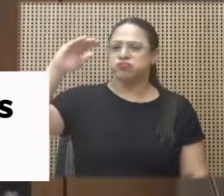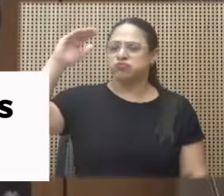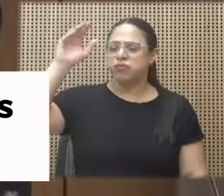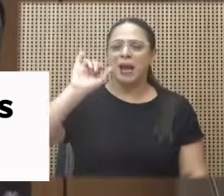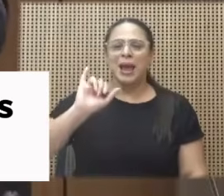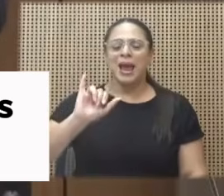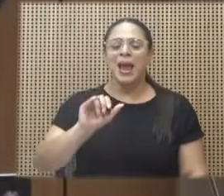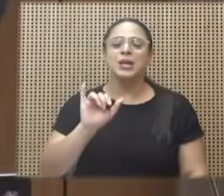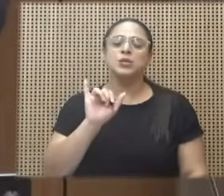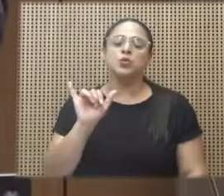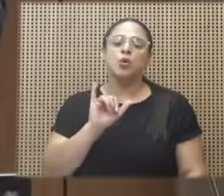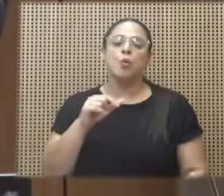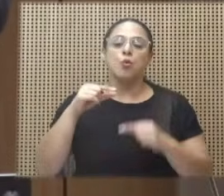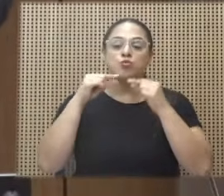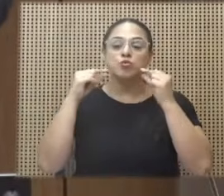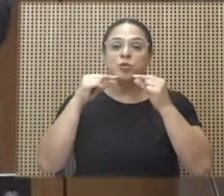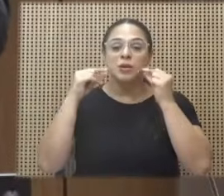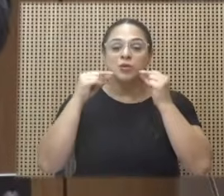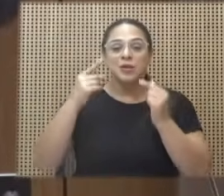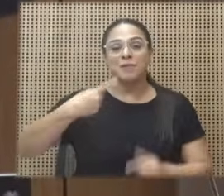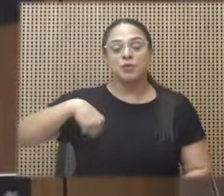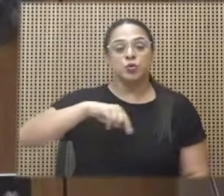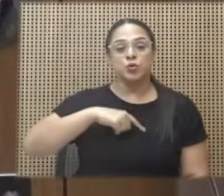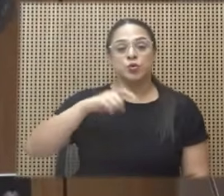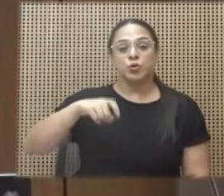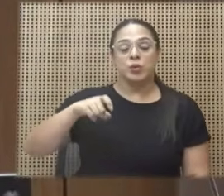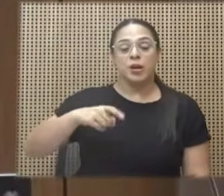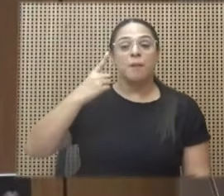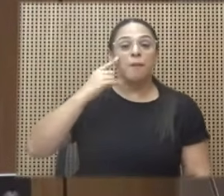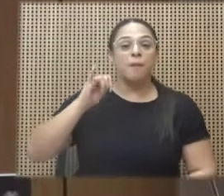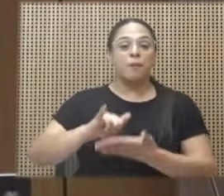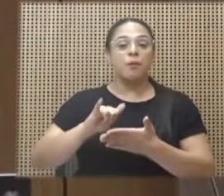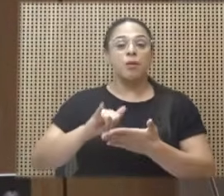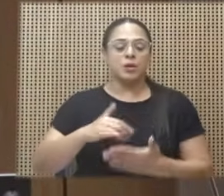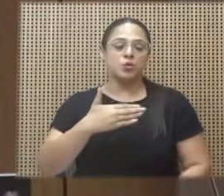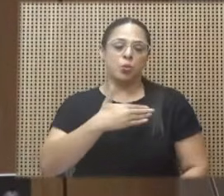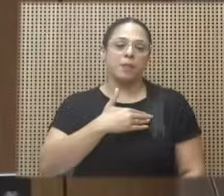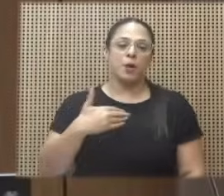los imprescindibles, y por eso, nos guste o no,